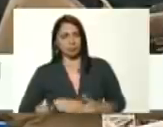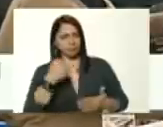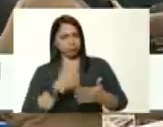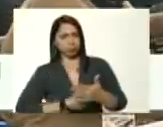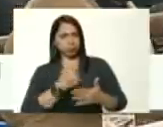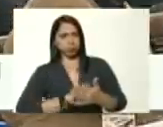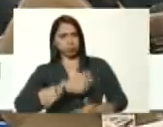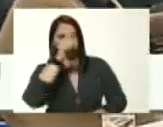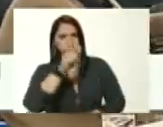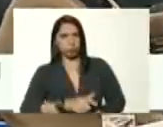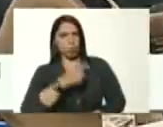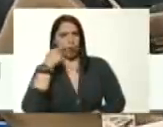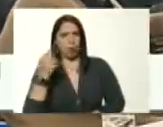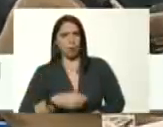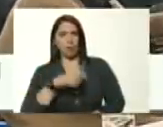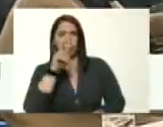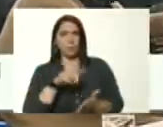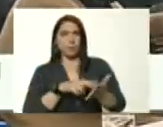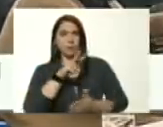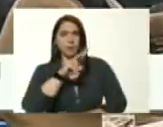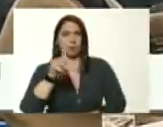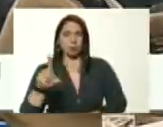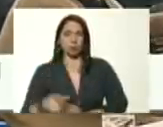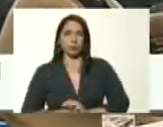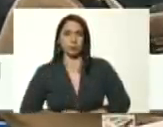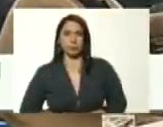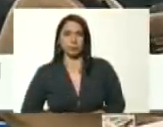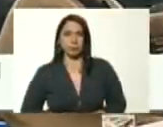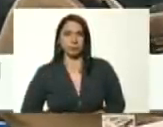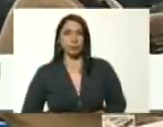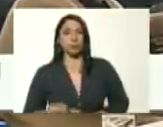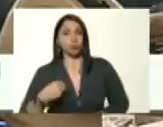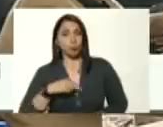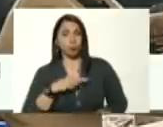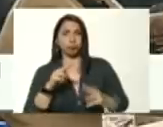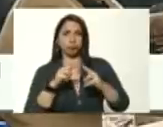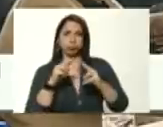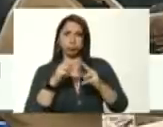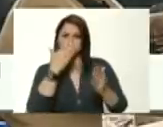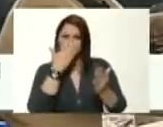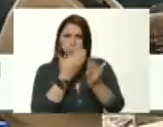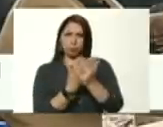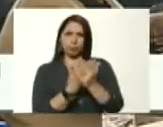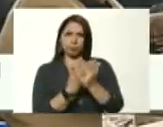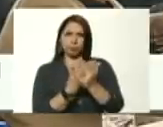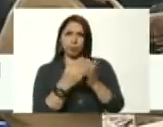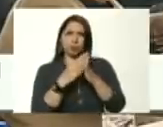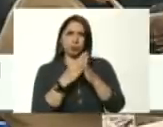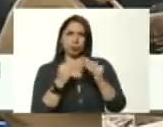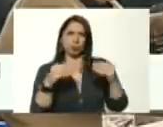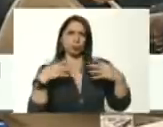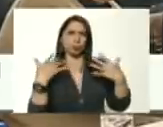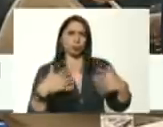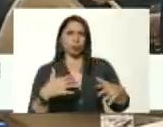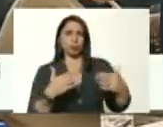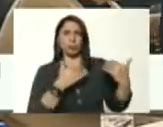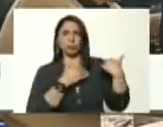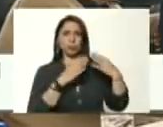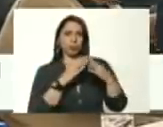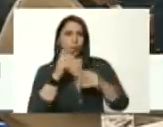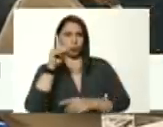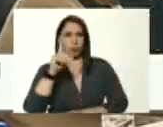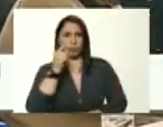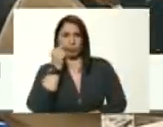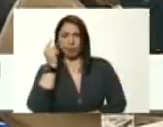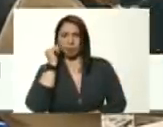en este año 2021 nos estamos conociendo al frente de tantas responsabilidades a todos los diputados de